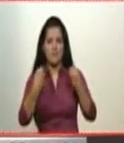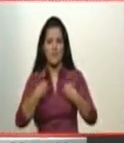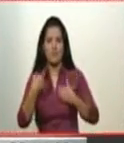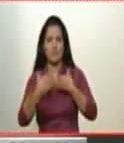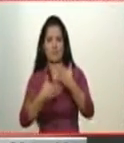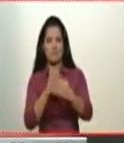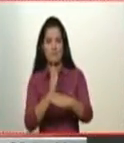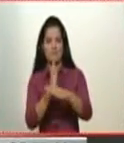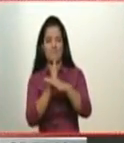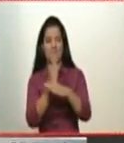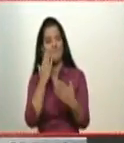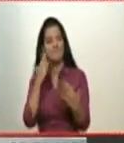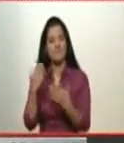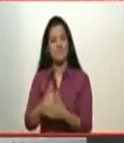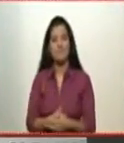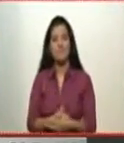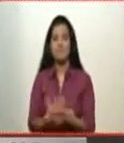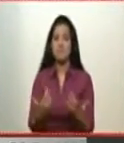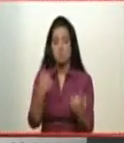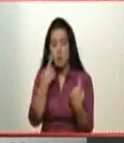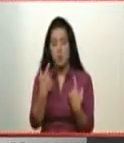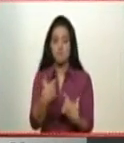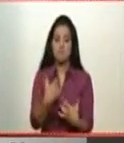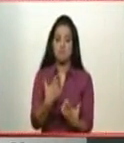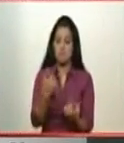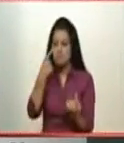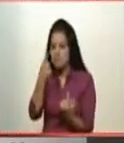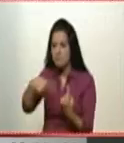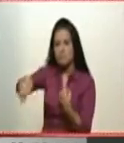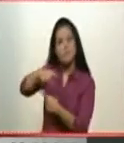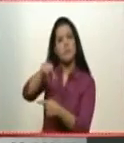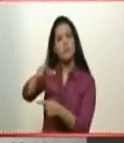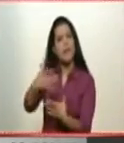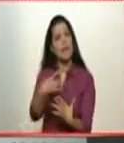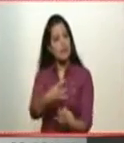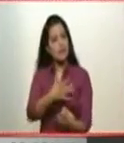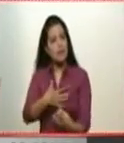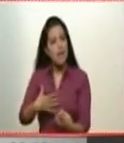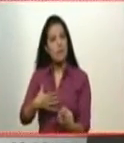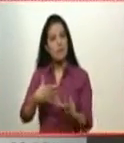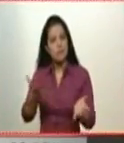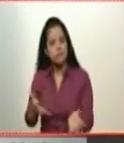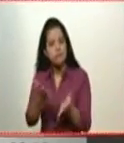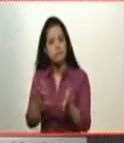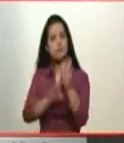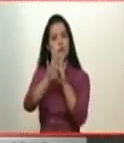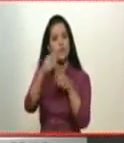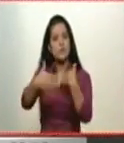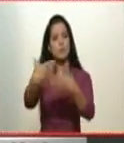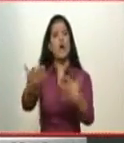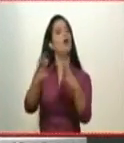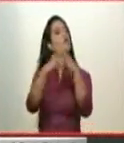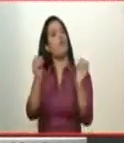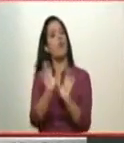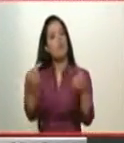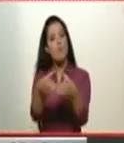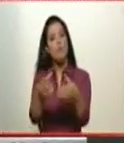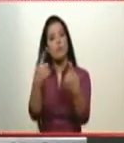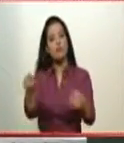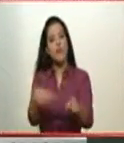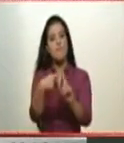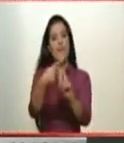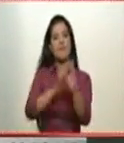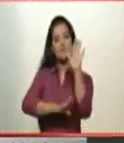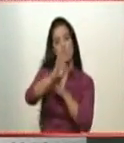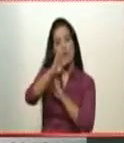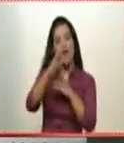Es un interés colectivo impulsar esta, no solamente fortalecer la escena musical y desarrollar,